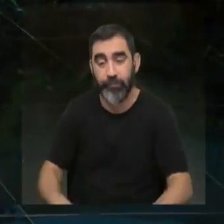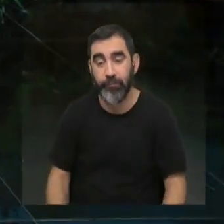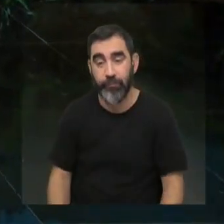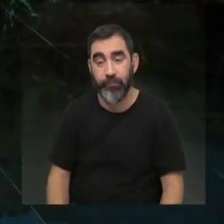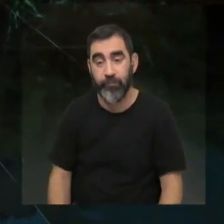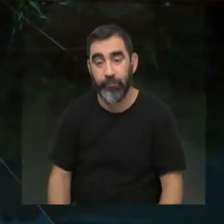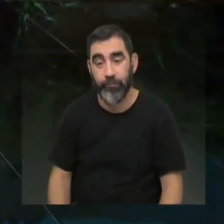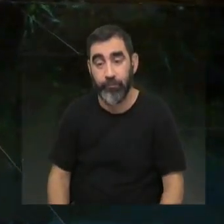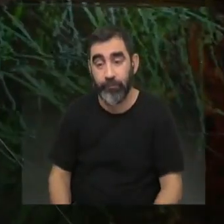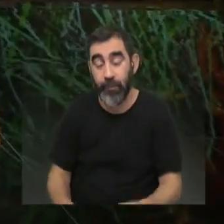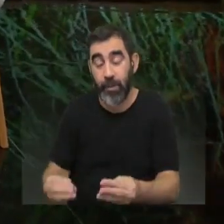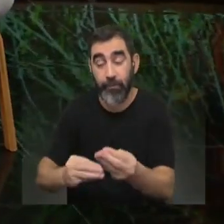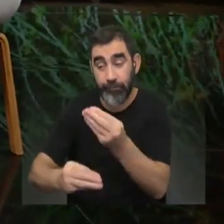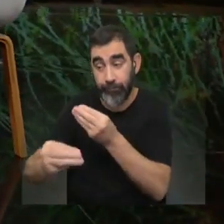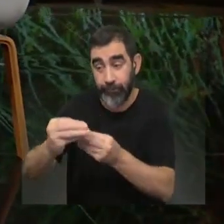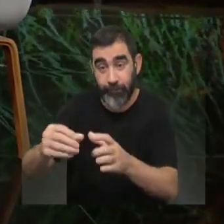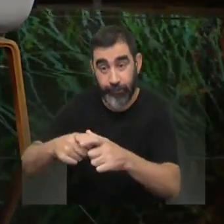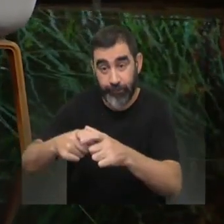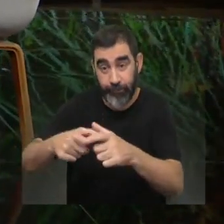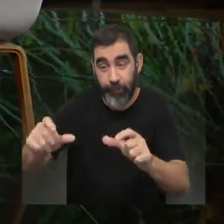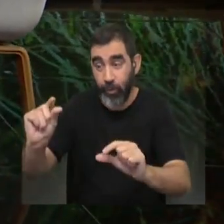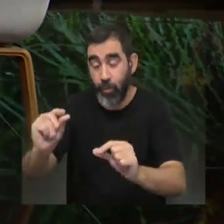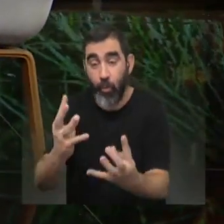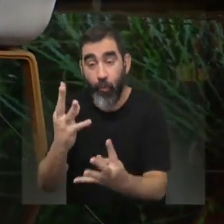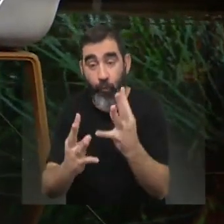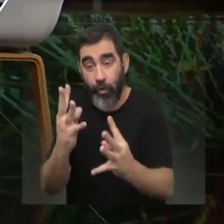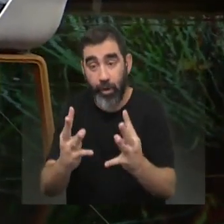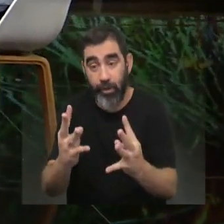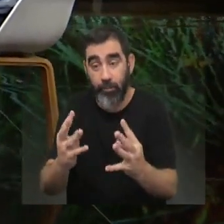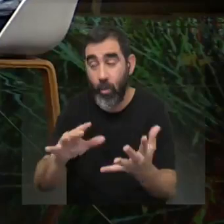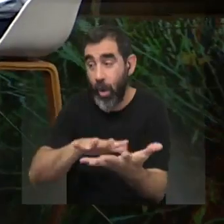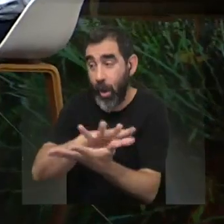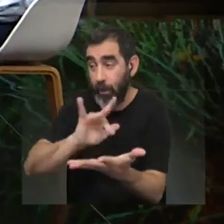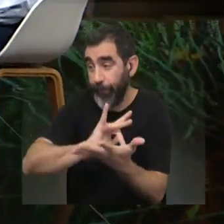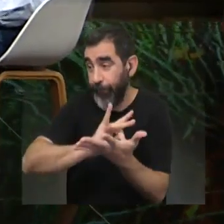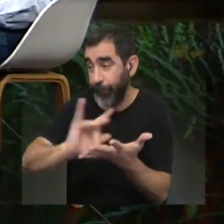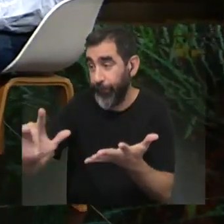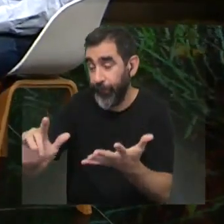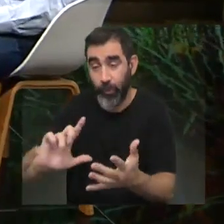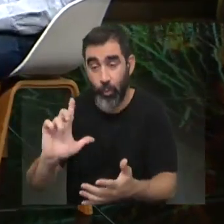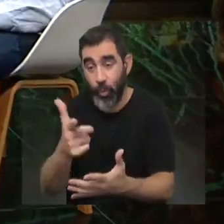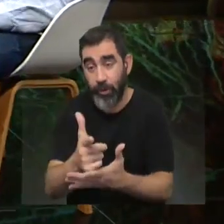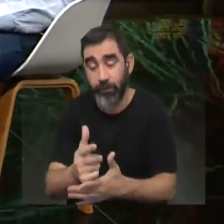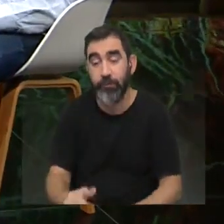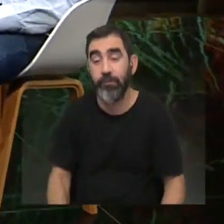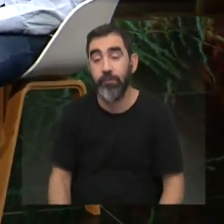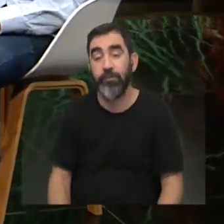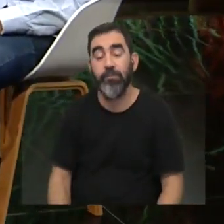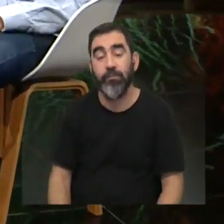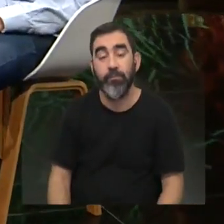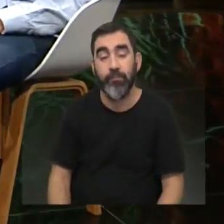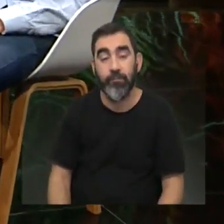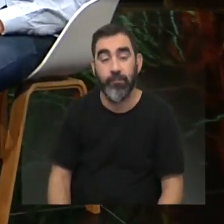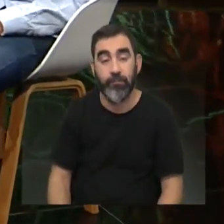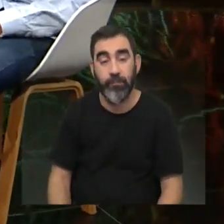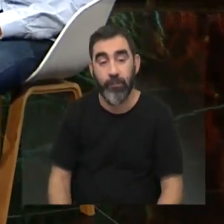sea, reemplazás una cobertura en la cual había poco forraje por un área en la cual tampoco hay forraje, pero además queda el suelo descubierto.